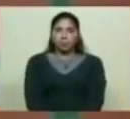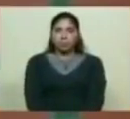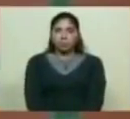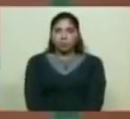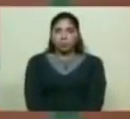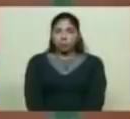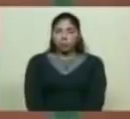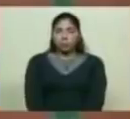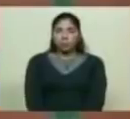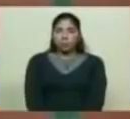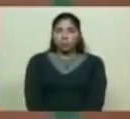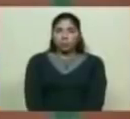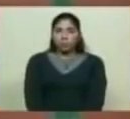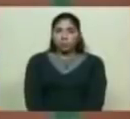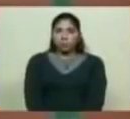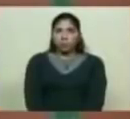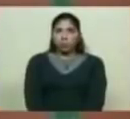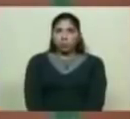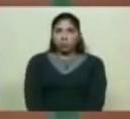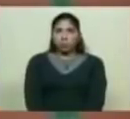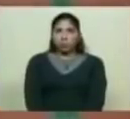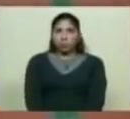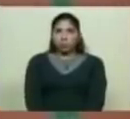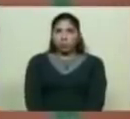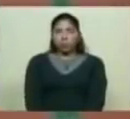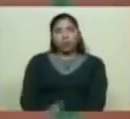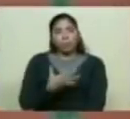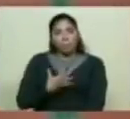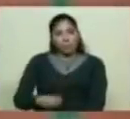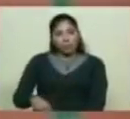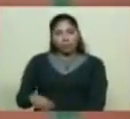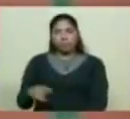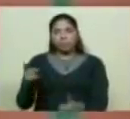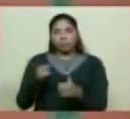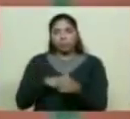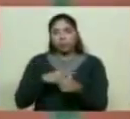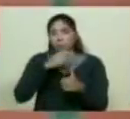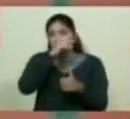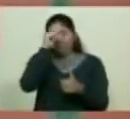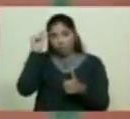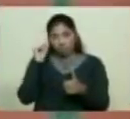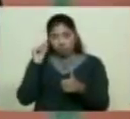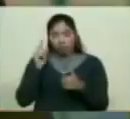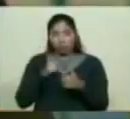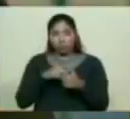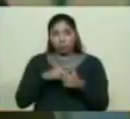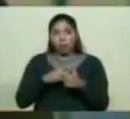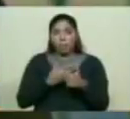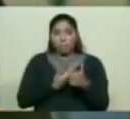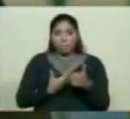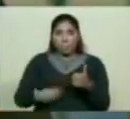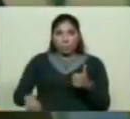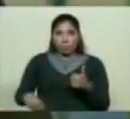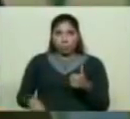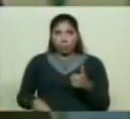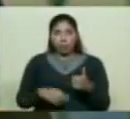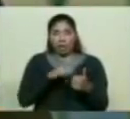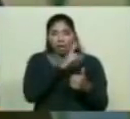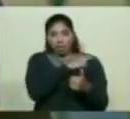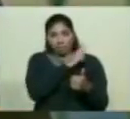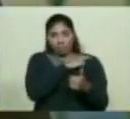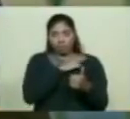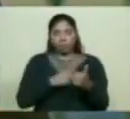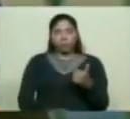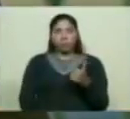designado como presidente de esa comisión al general en jefe vladimir padrino lópez como presidente